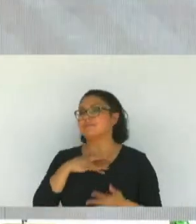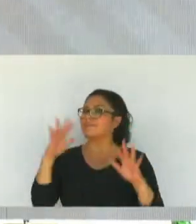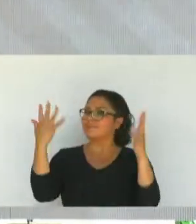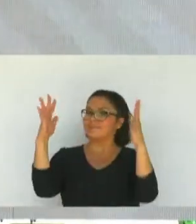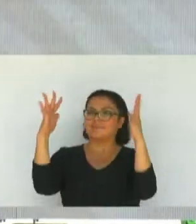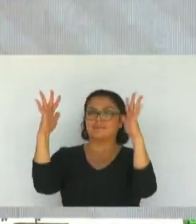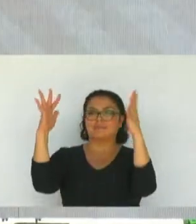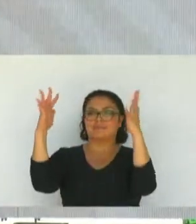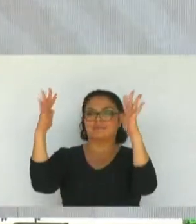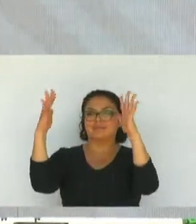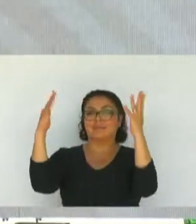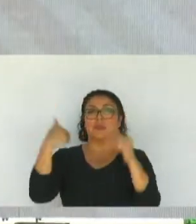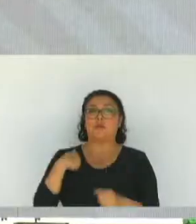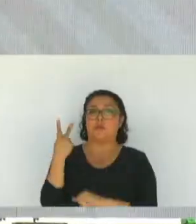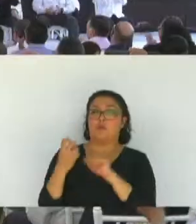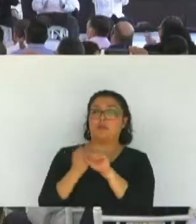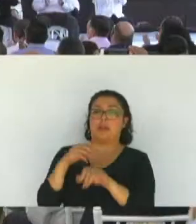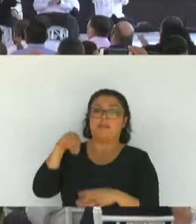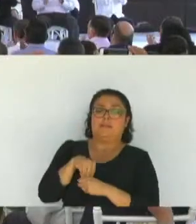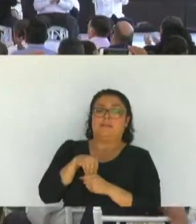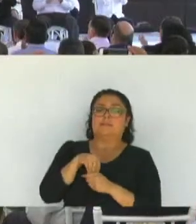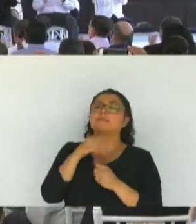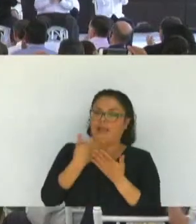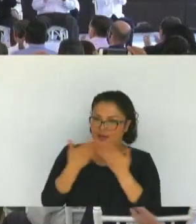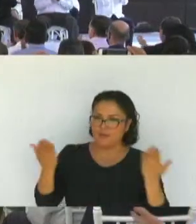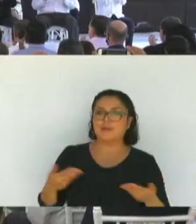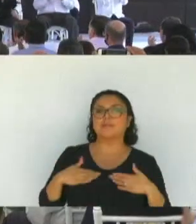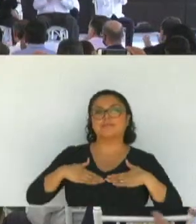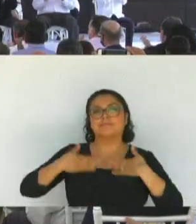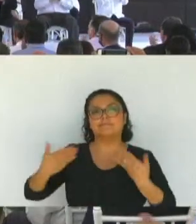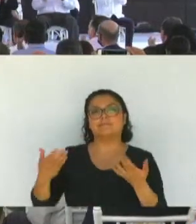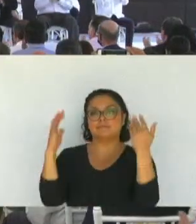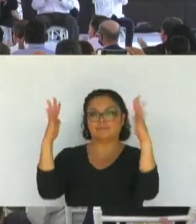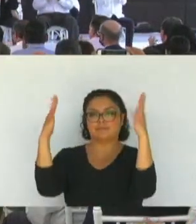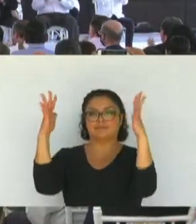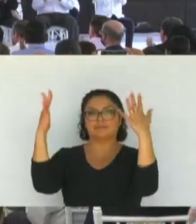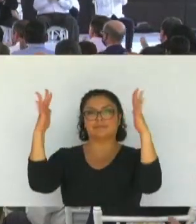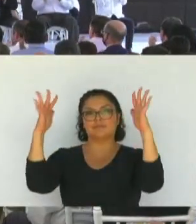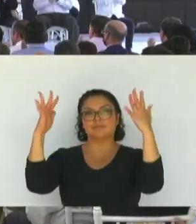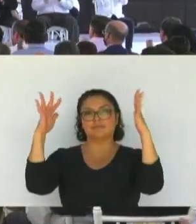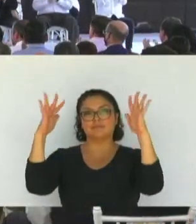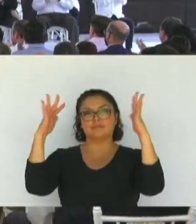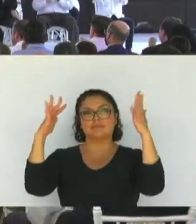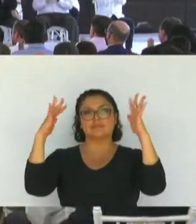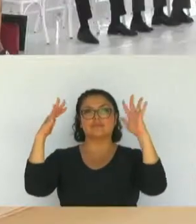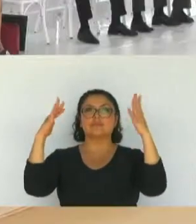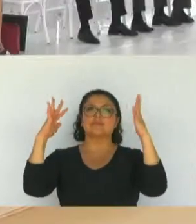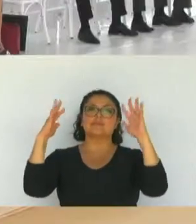que me guardé durante casi dos años.